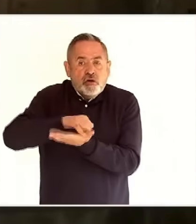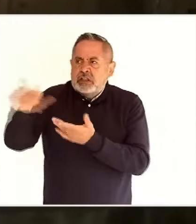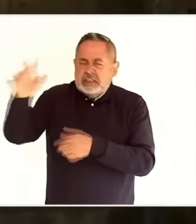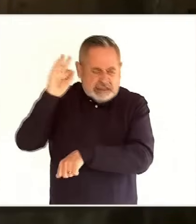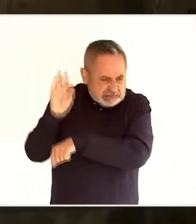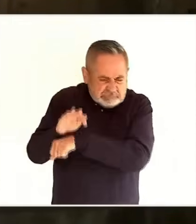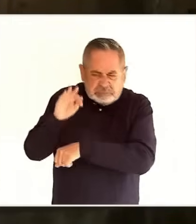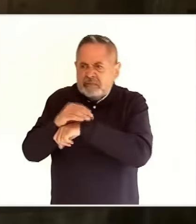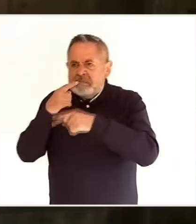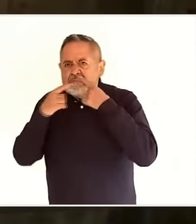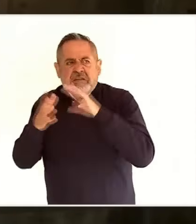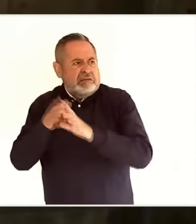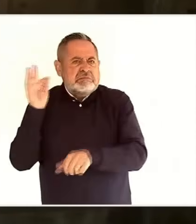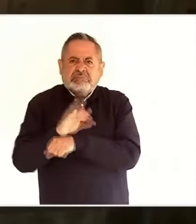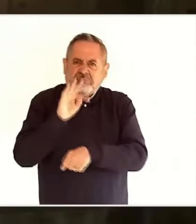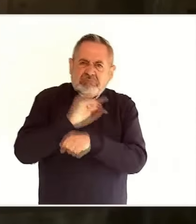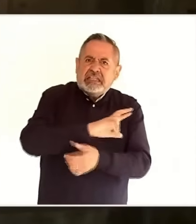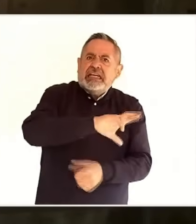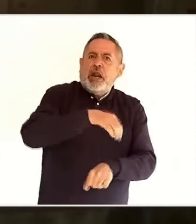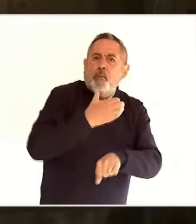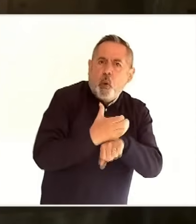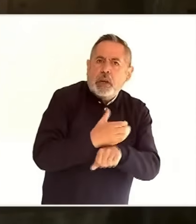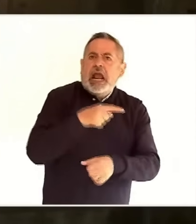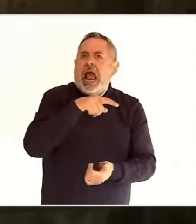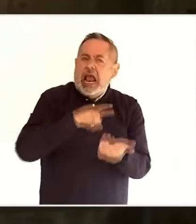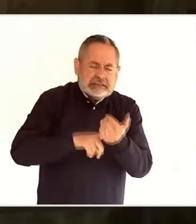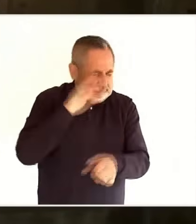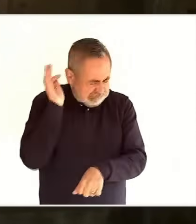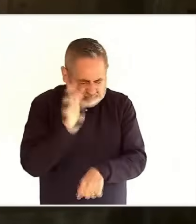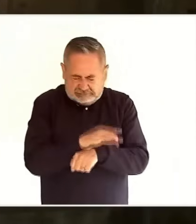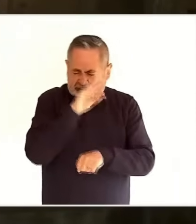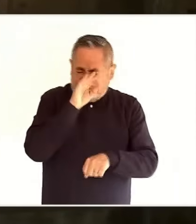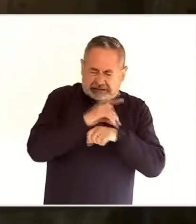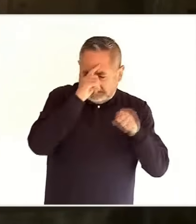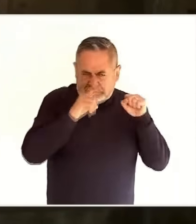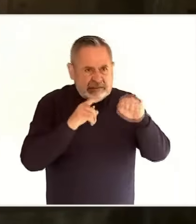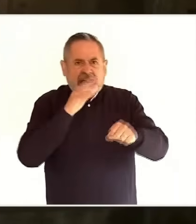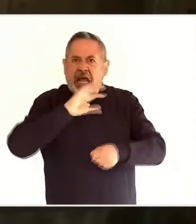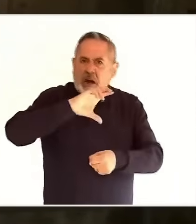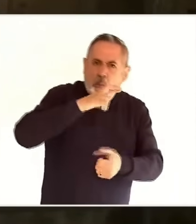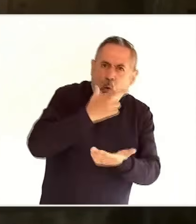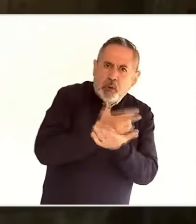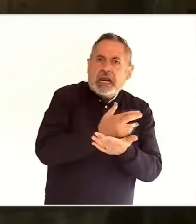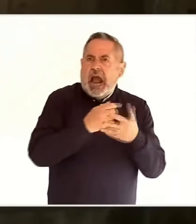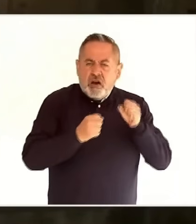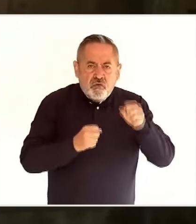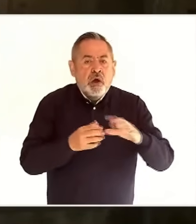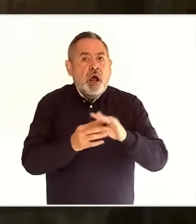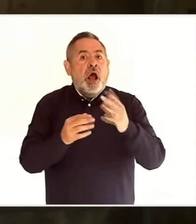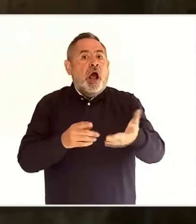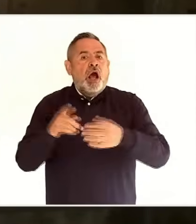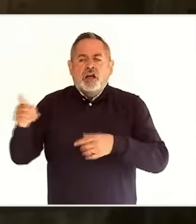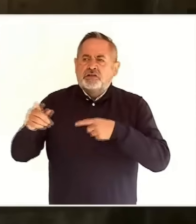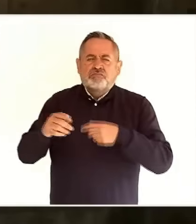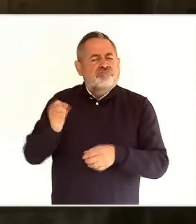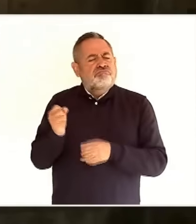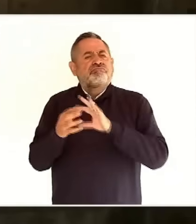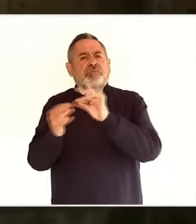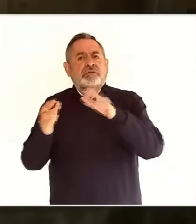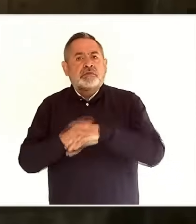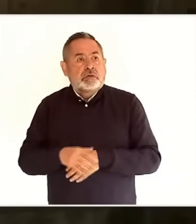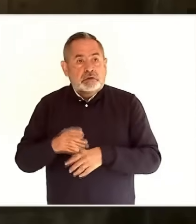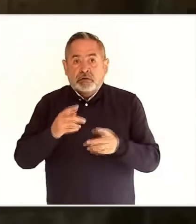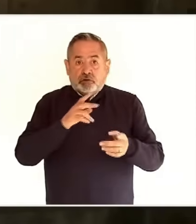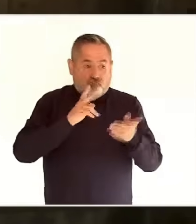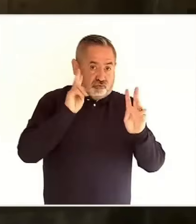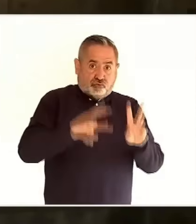la causa republicana, la encarnó con una convicción que trascendía fronteras. Sin título